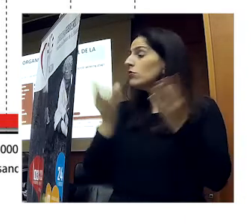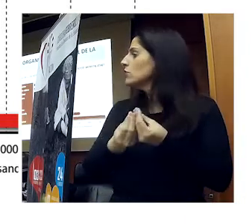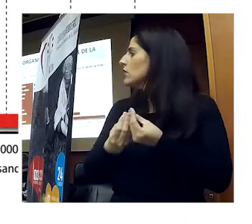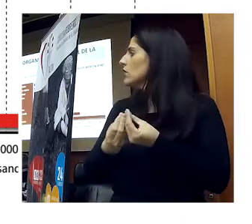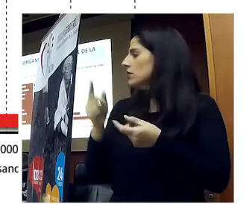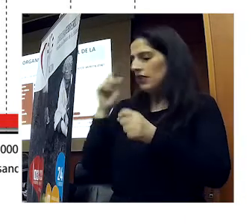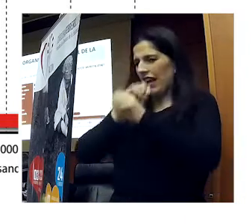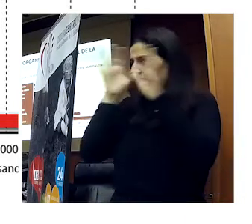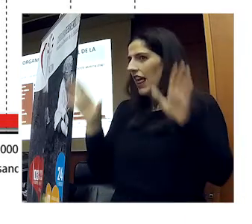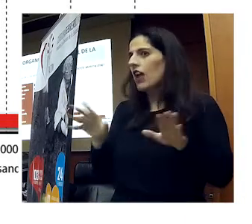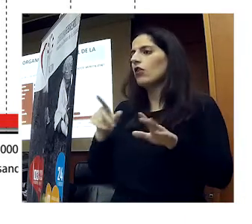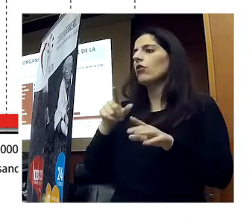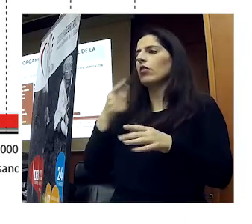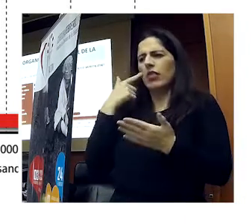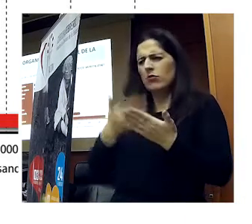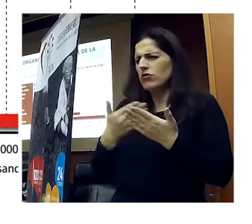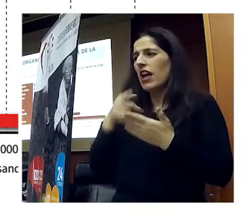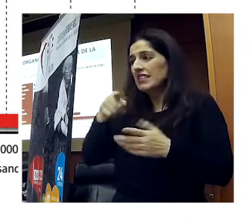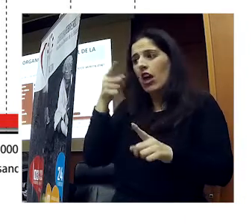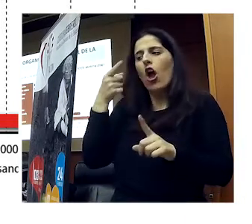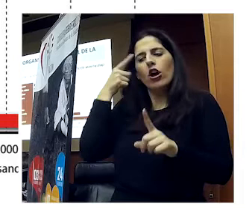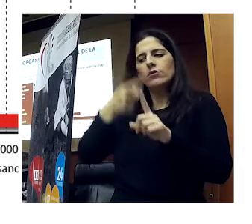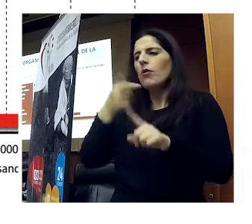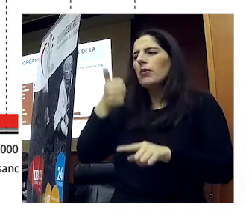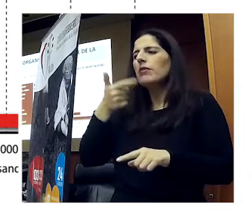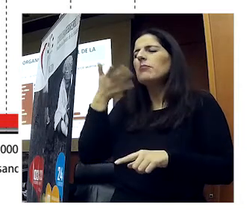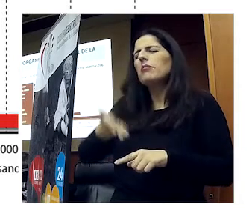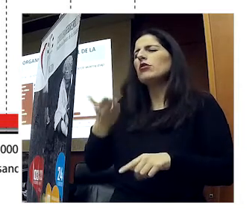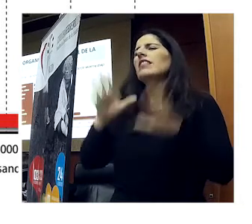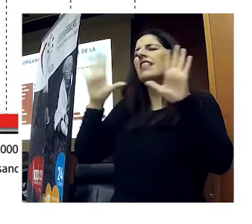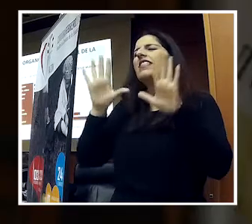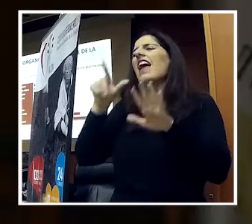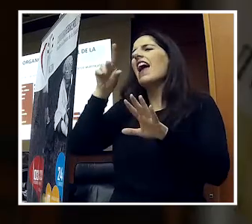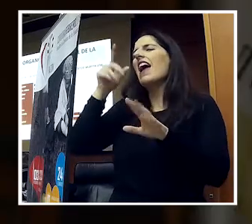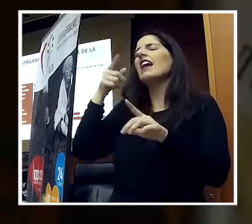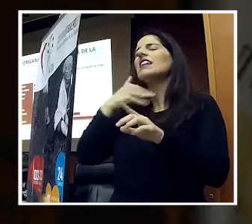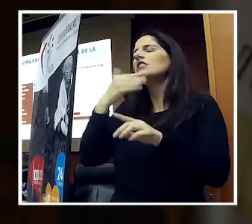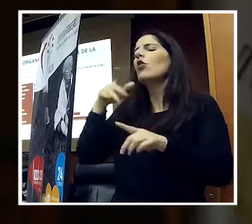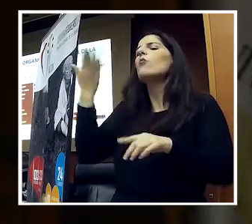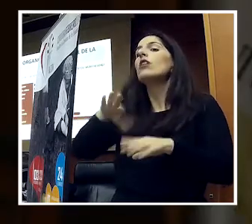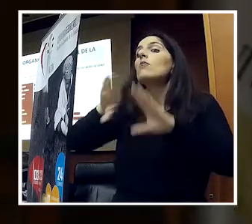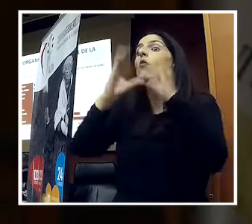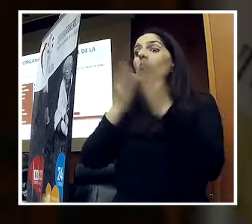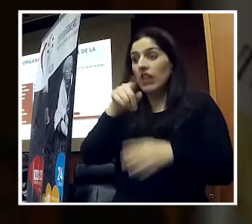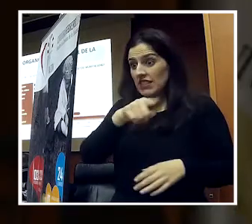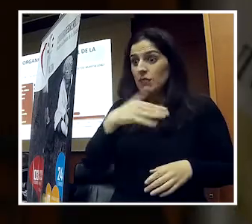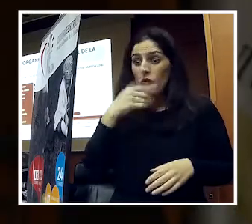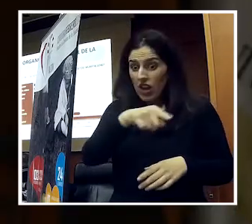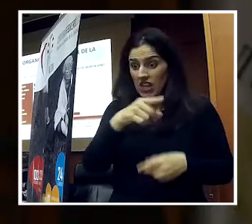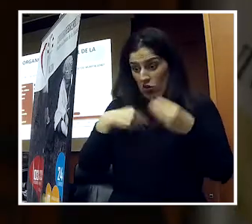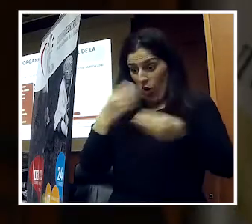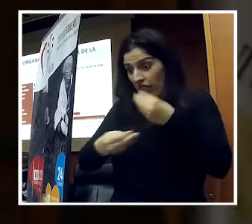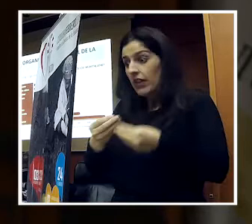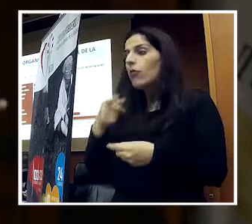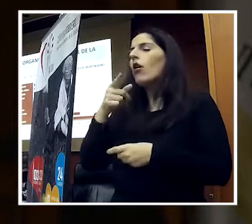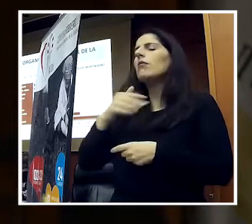que clarísimamente se han demostrado que son los 10 principales factores de riesgo de mortalidad en el mundo, no ya solo en países industrializados,